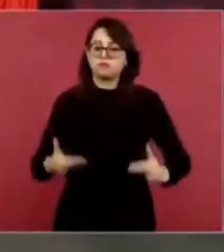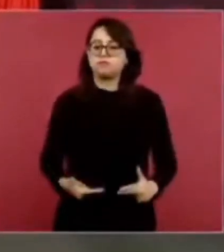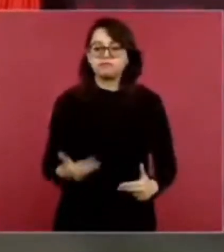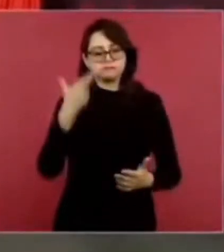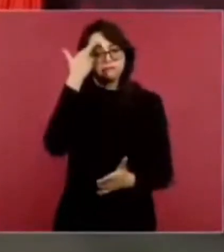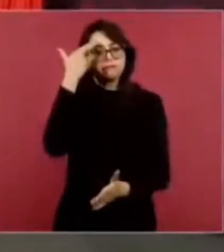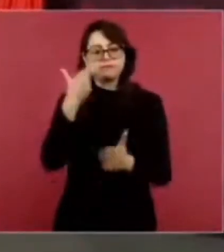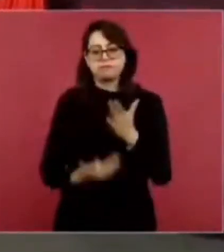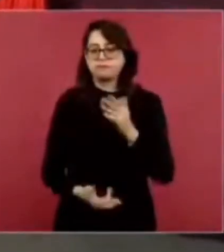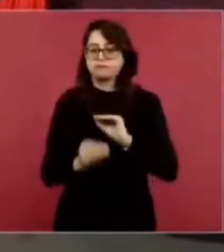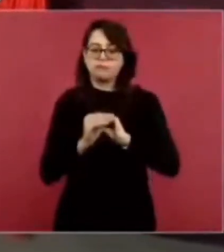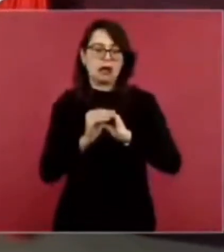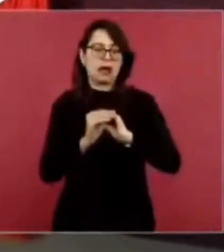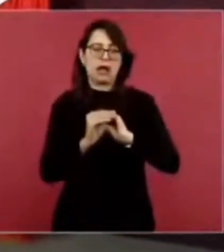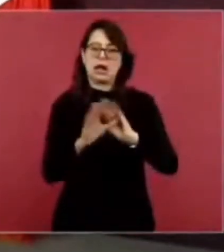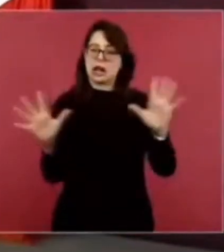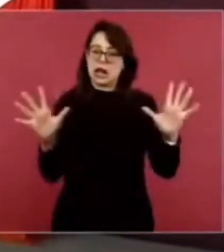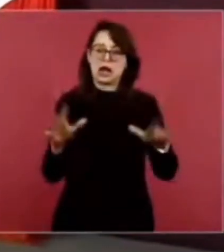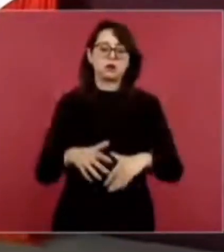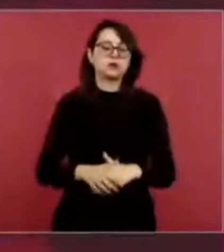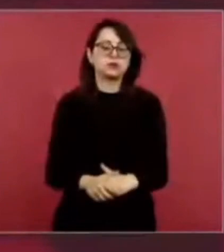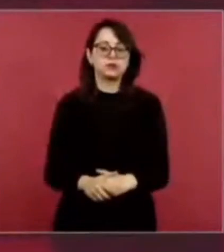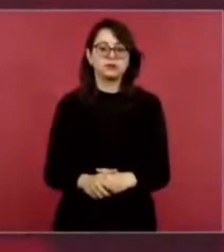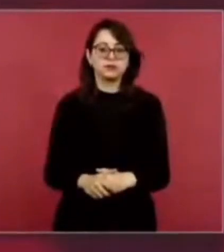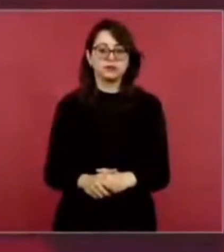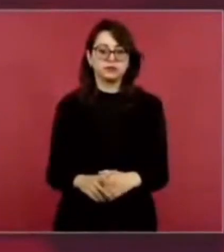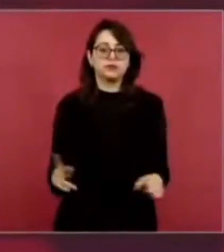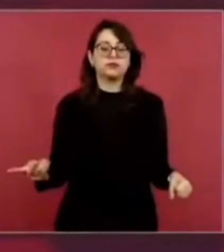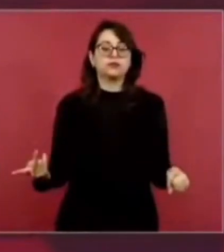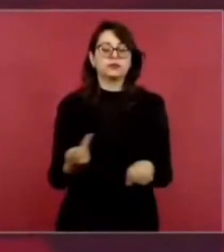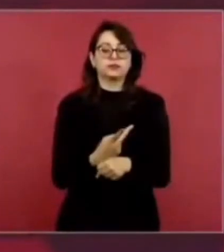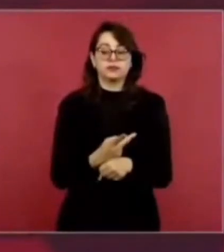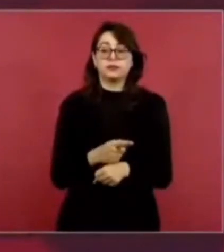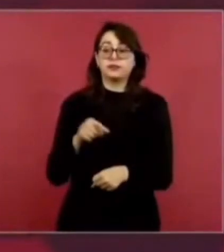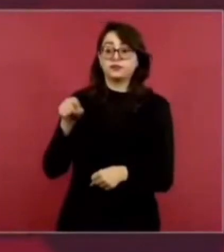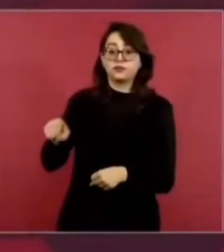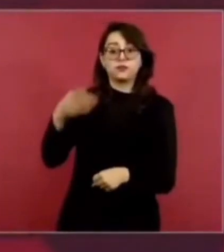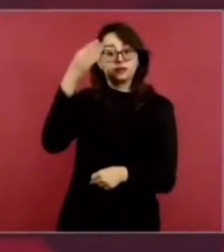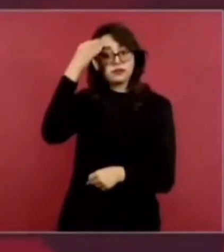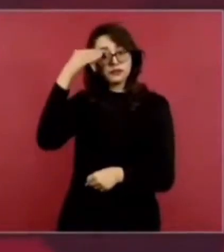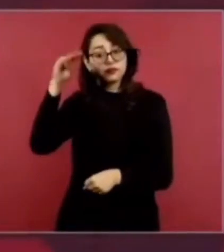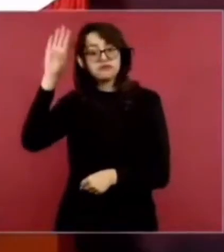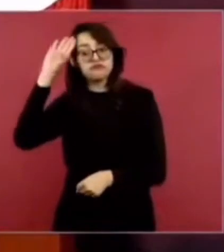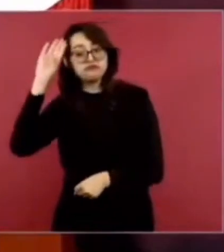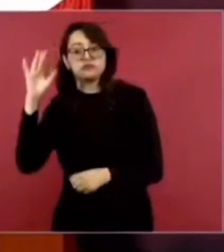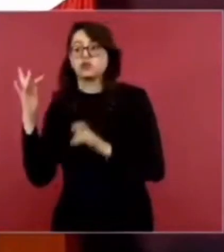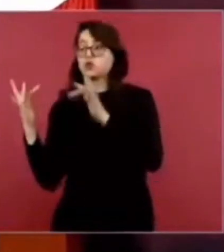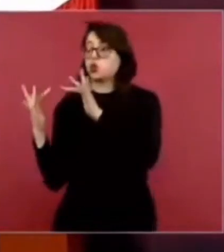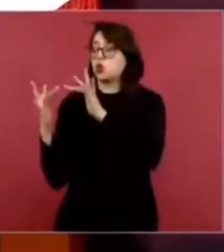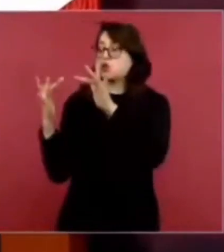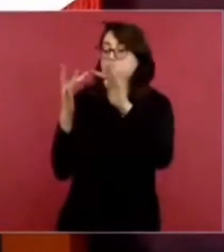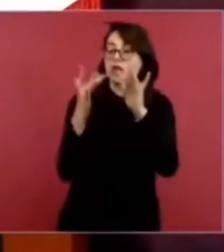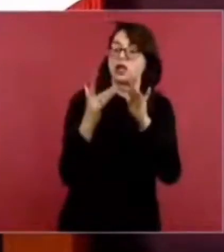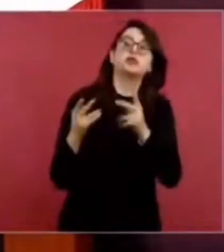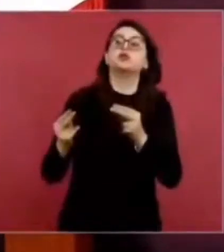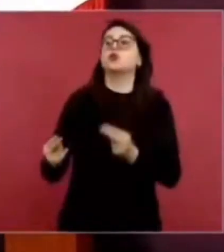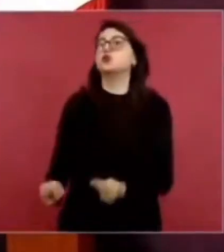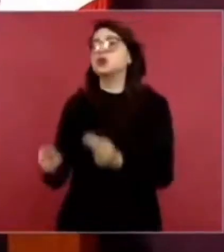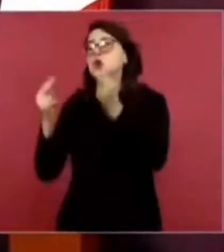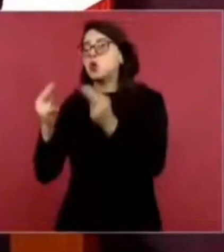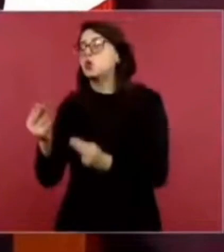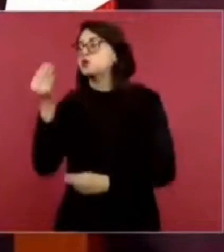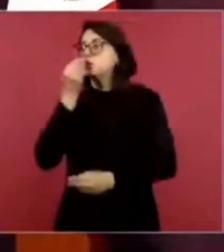humanos, porque impide que puedan tener abasto de